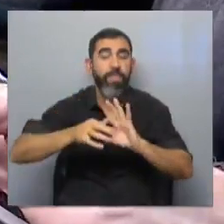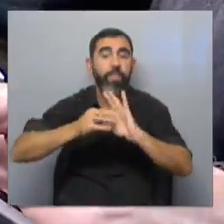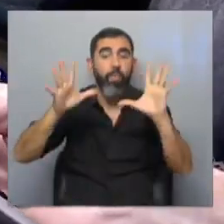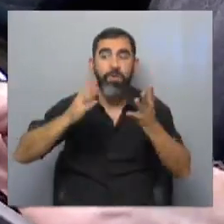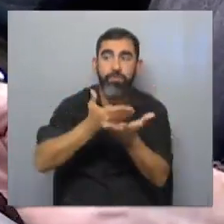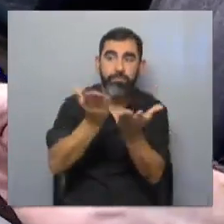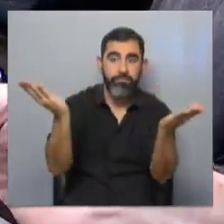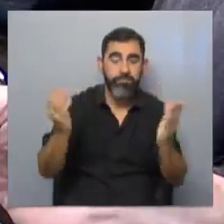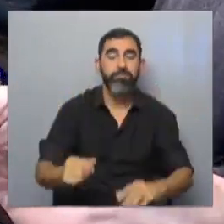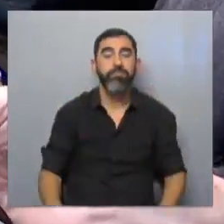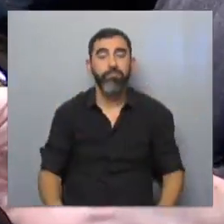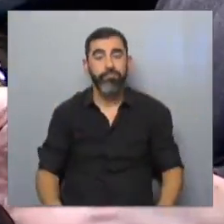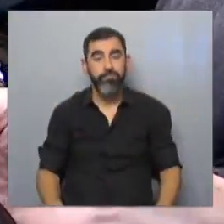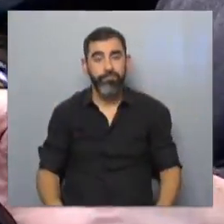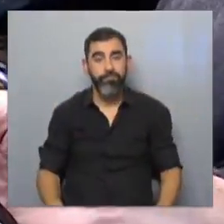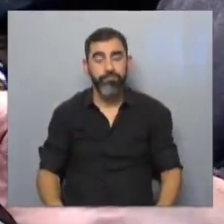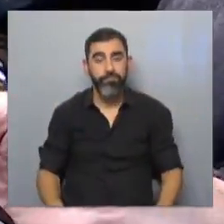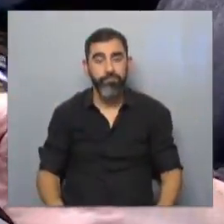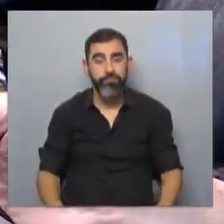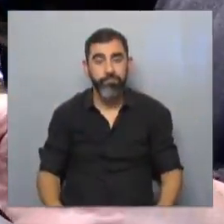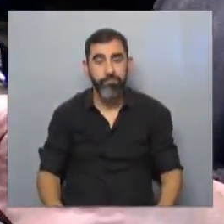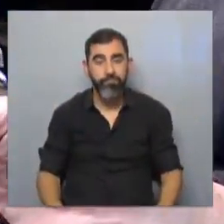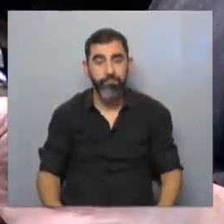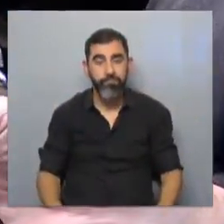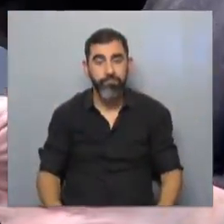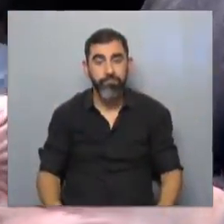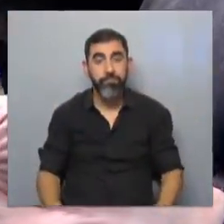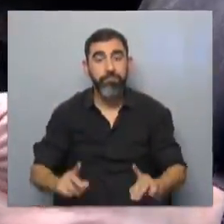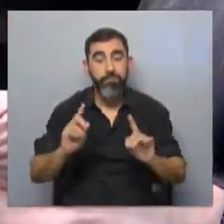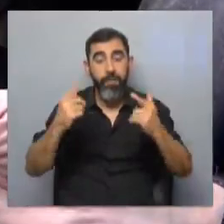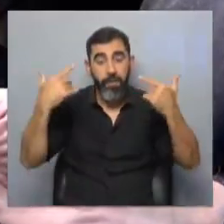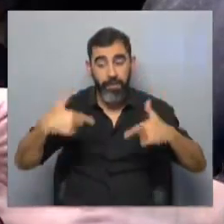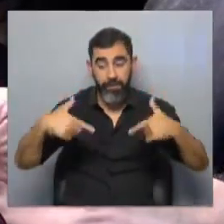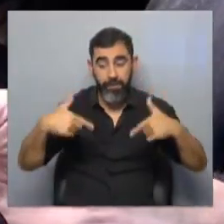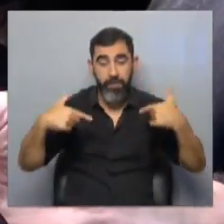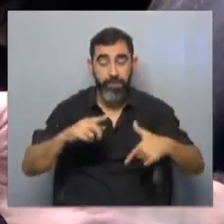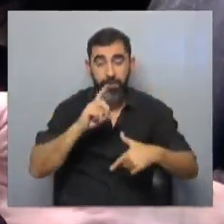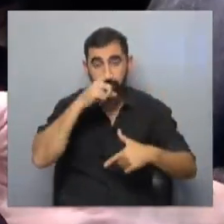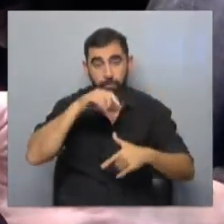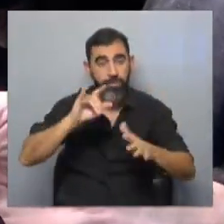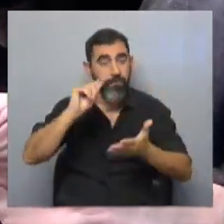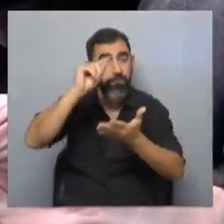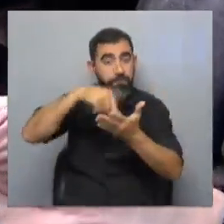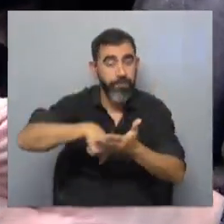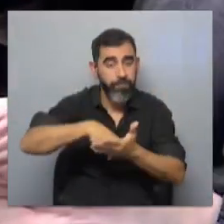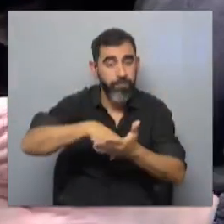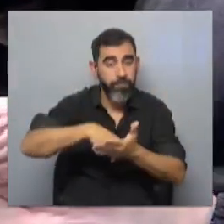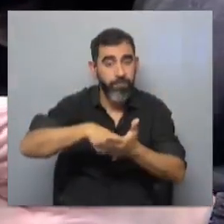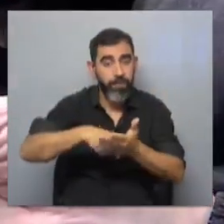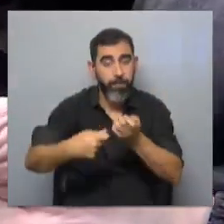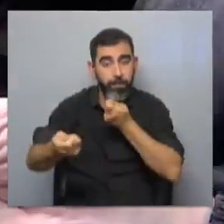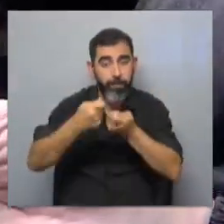democracia, y nosotros creemos que es, la intendencia ya firmó la